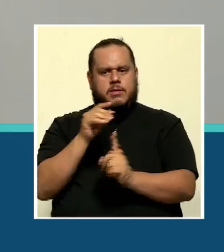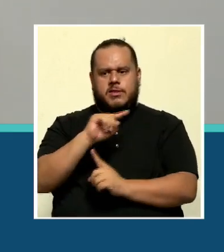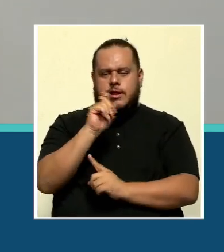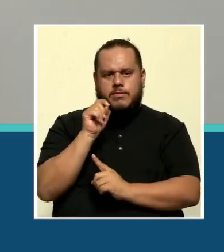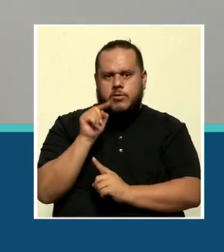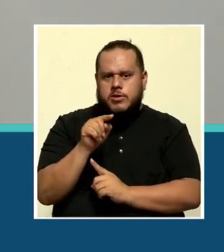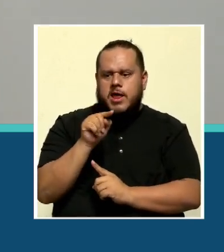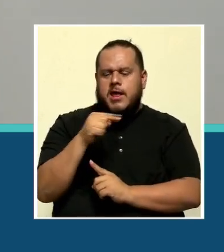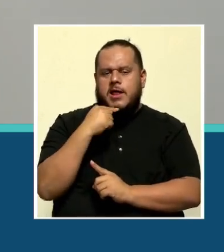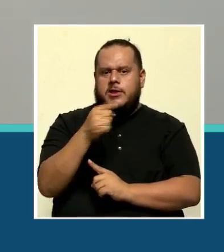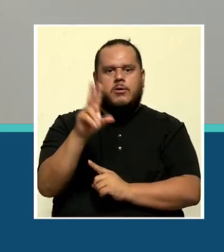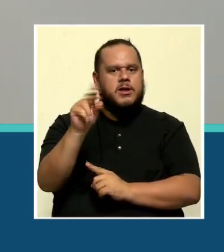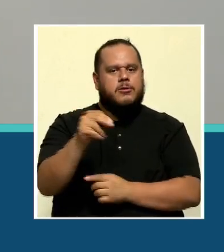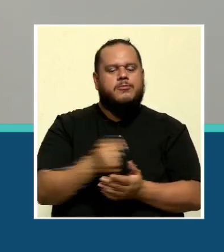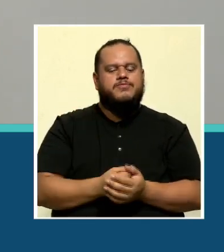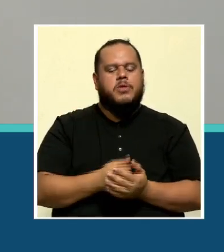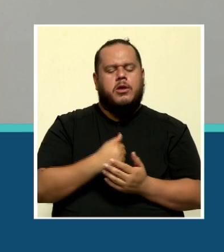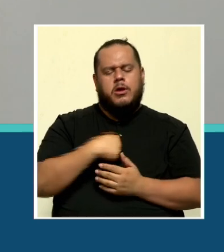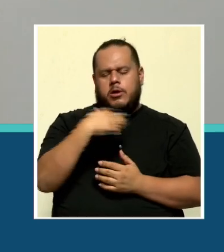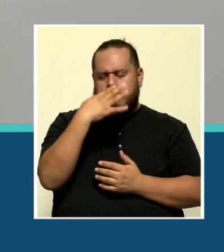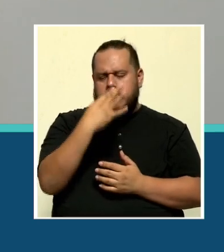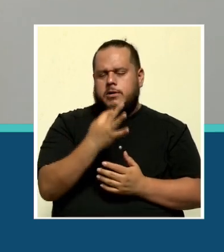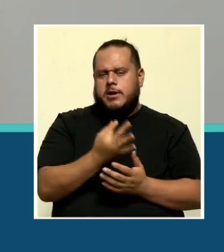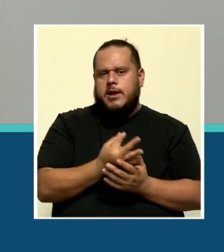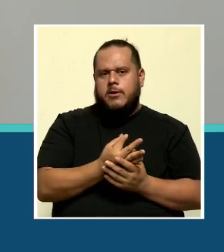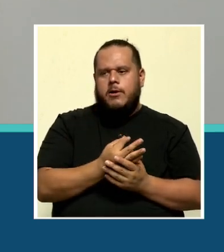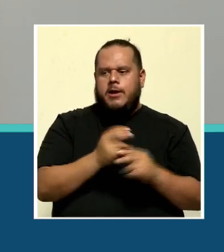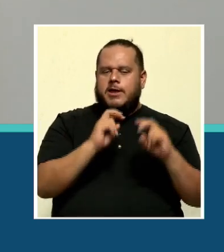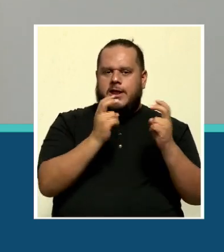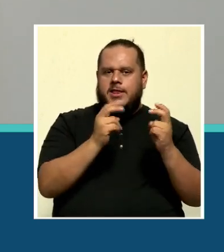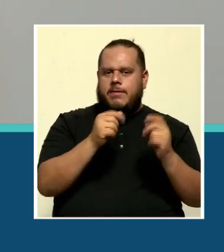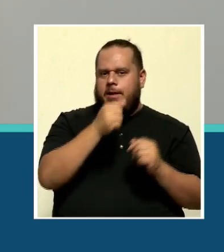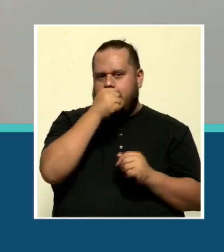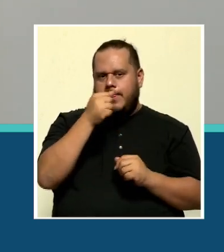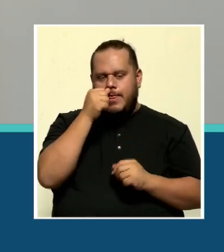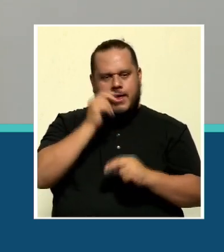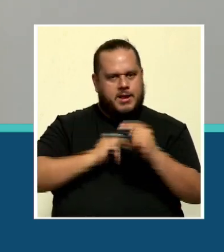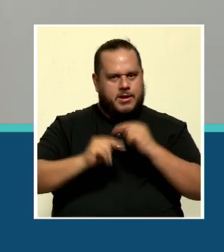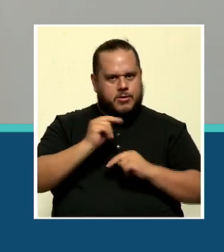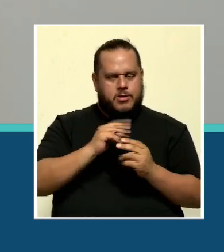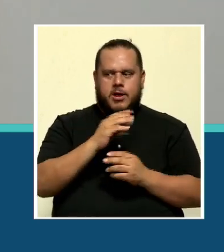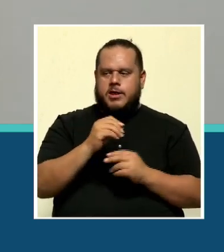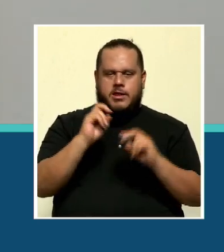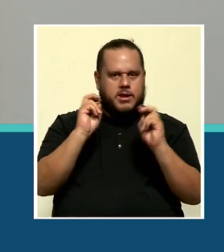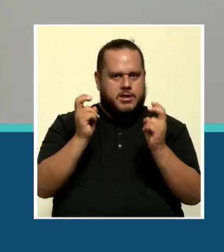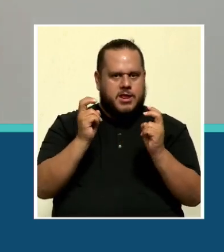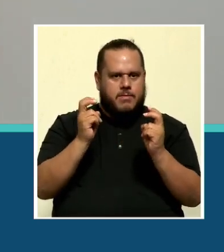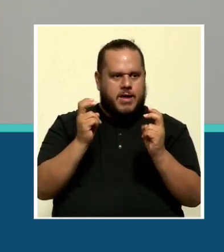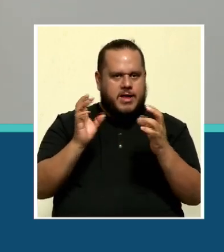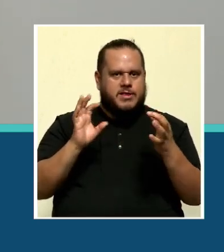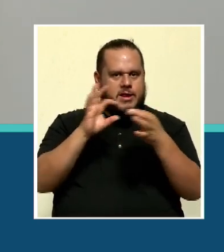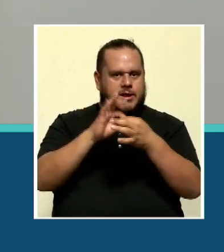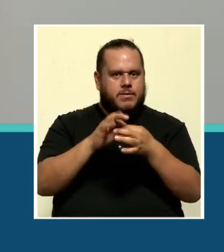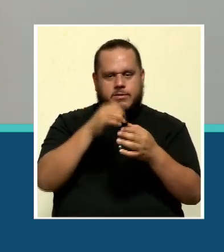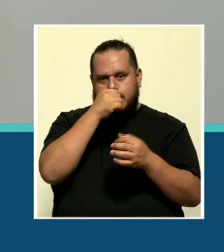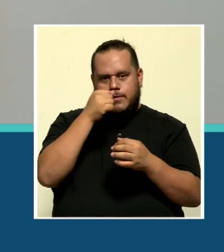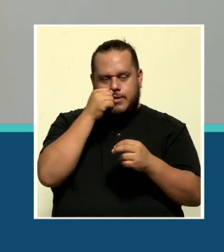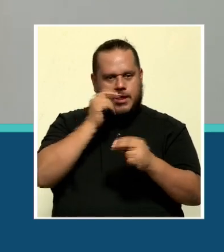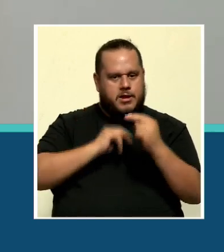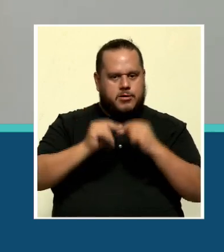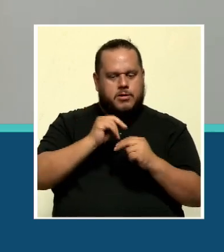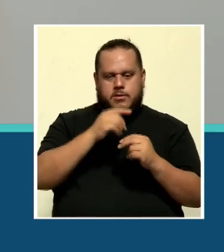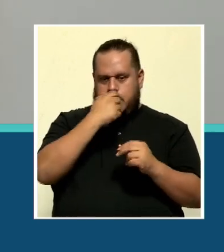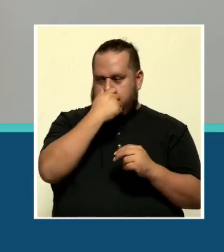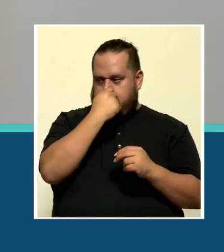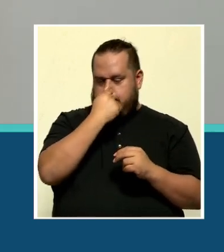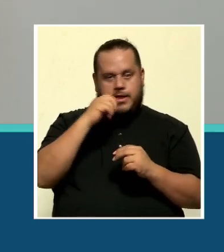preguntó y dijo que no. Creo que en el tema del narcotráfico, en el tema del ligamen del narcotráfico y la política,